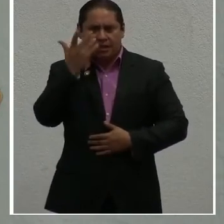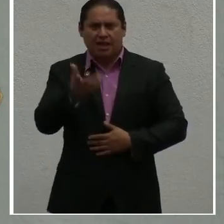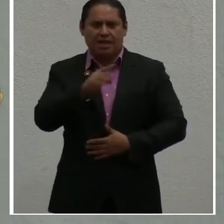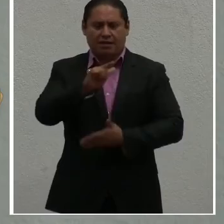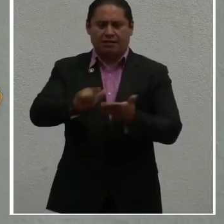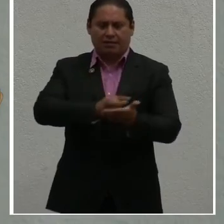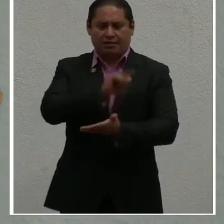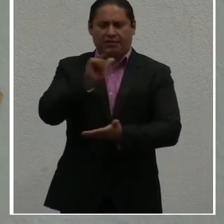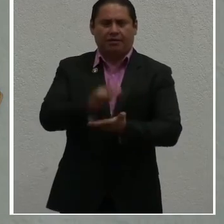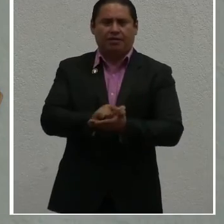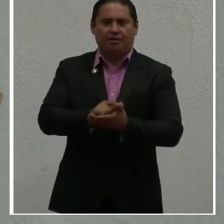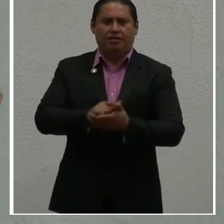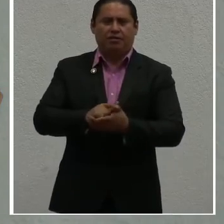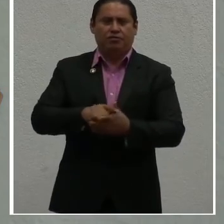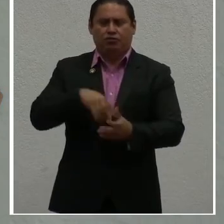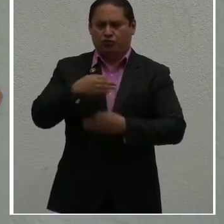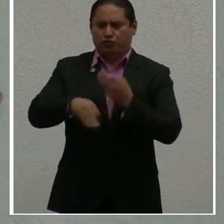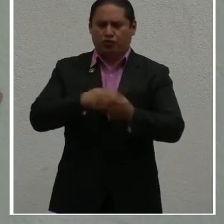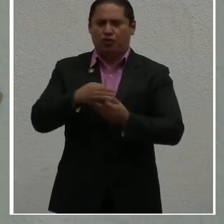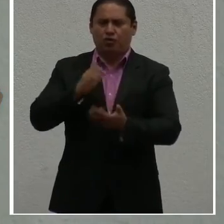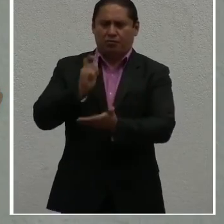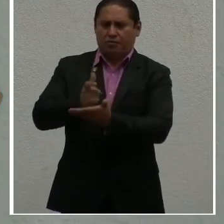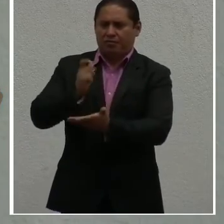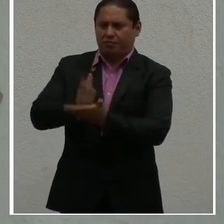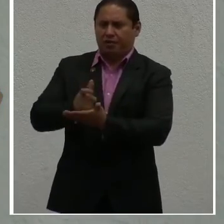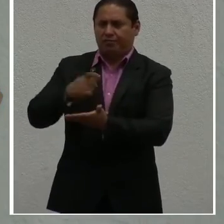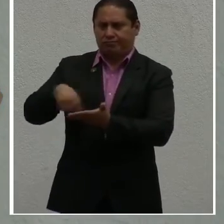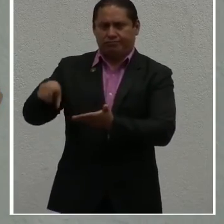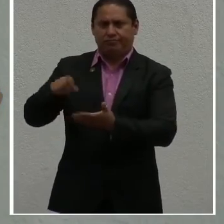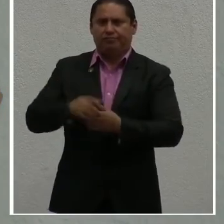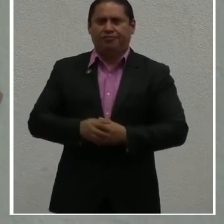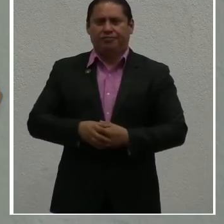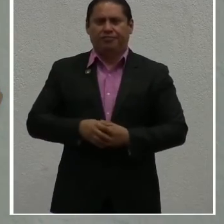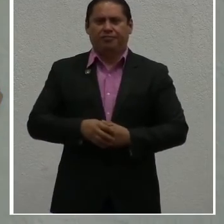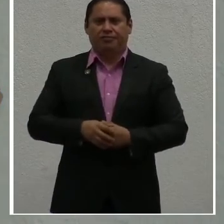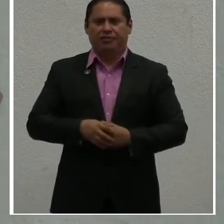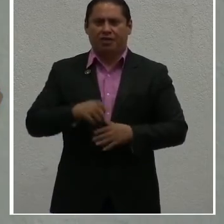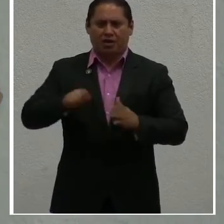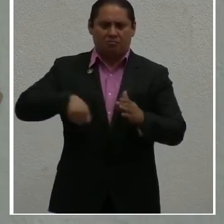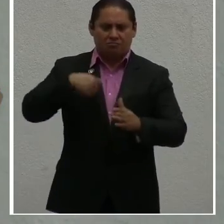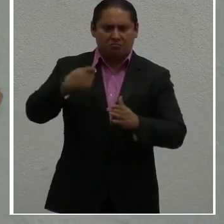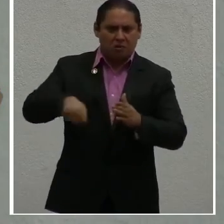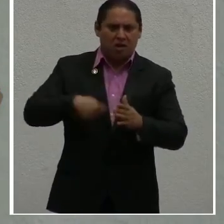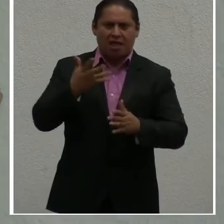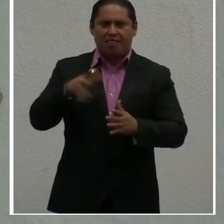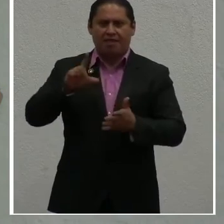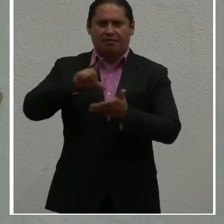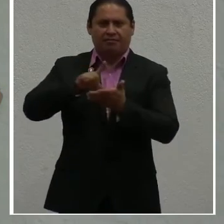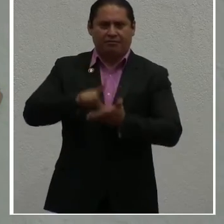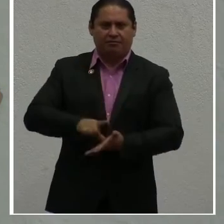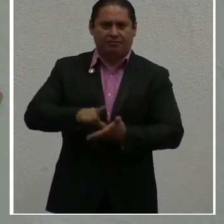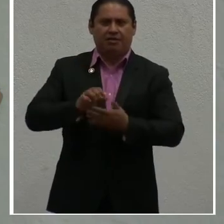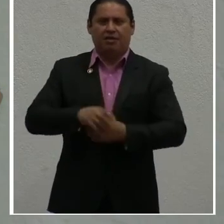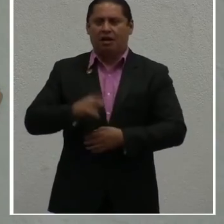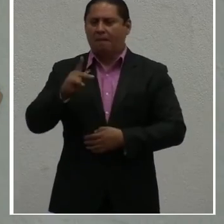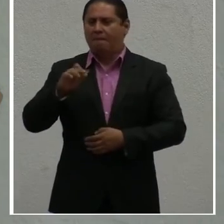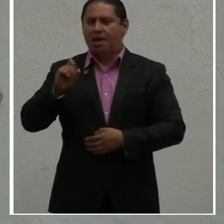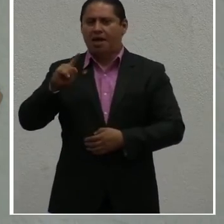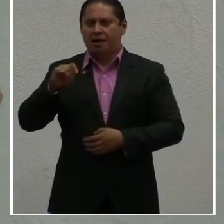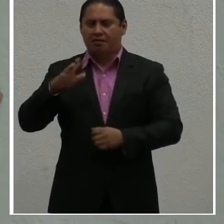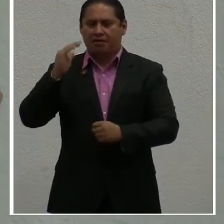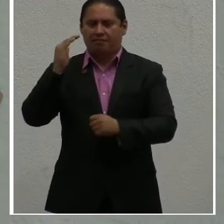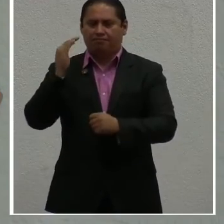todos estos tipos de cobros. Por ejemplo, el caso de los molinos de 10 toneladas y lo de las empresas de palma estaban acabando con